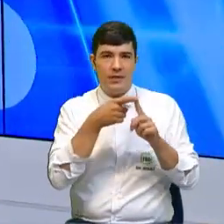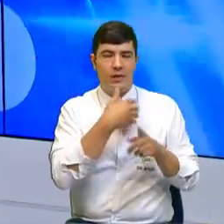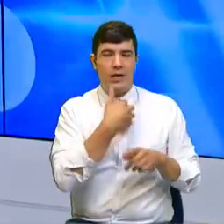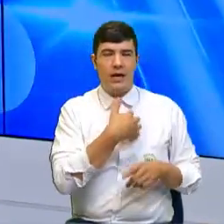uruguay